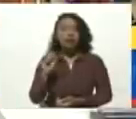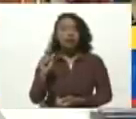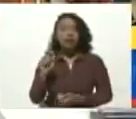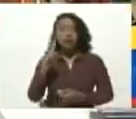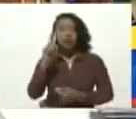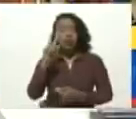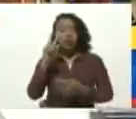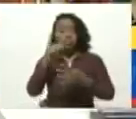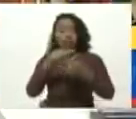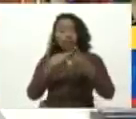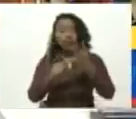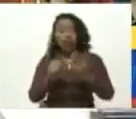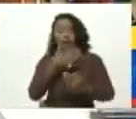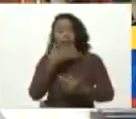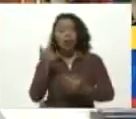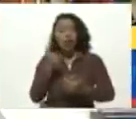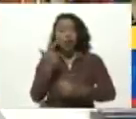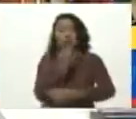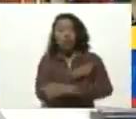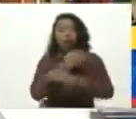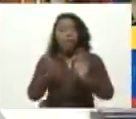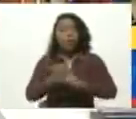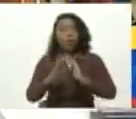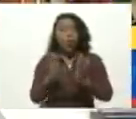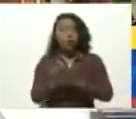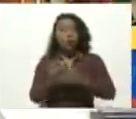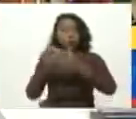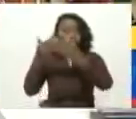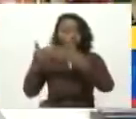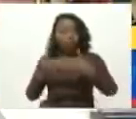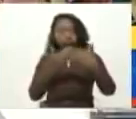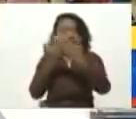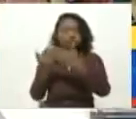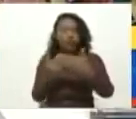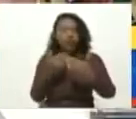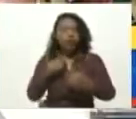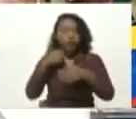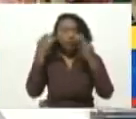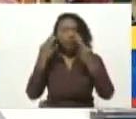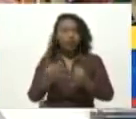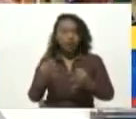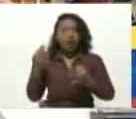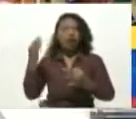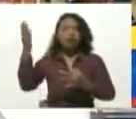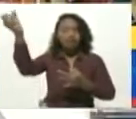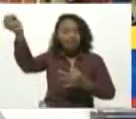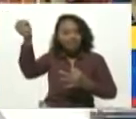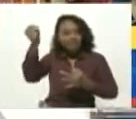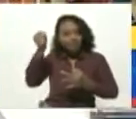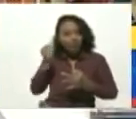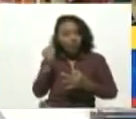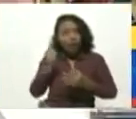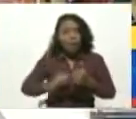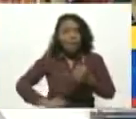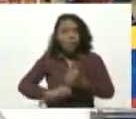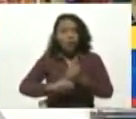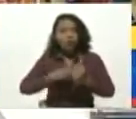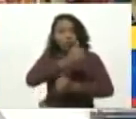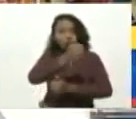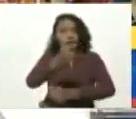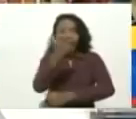Estamos estudiando las mejores vacunas del mundo y se los aseguro, las vamos a traer. Se los digo